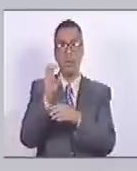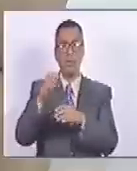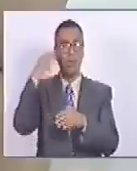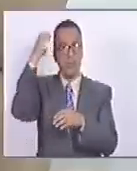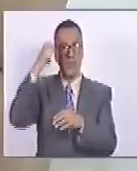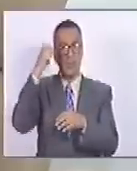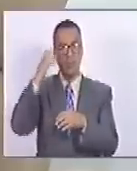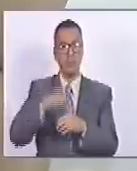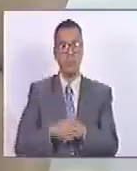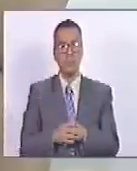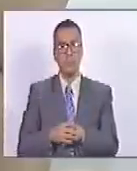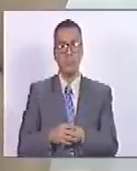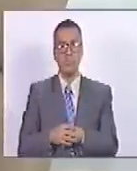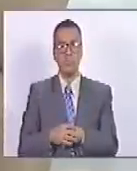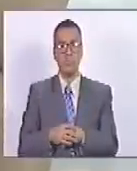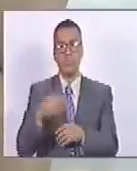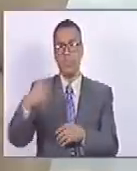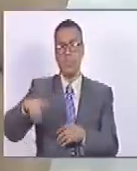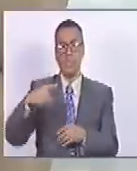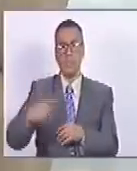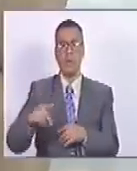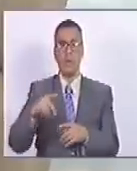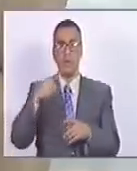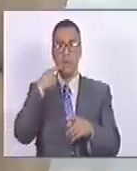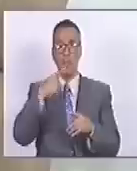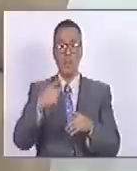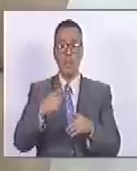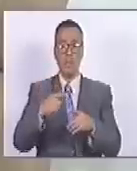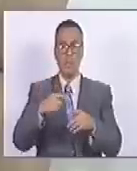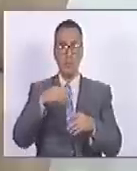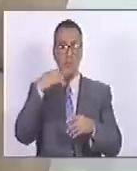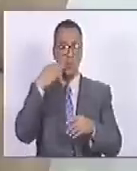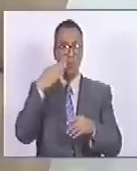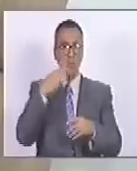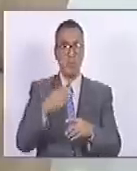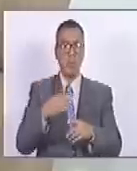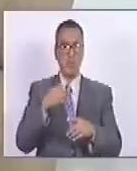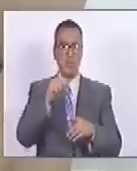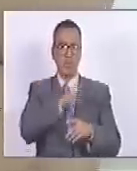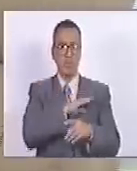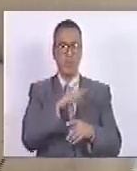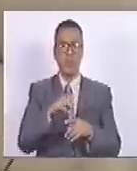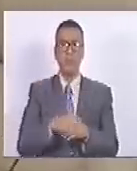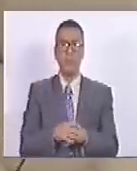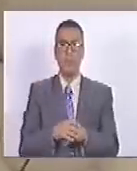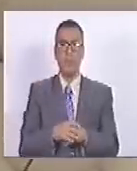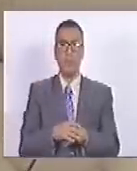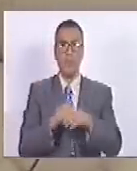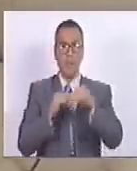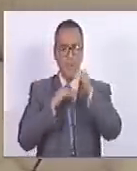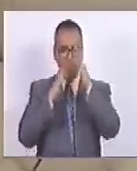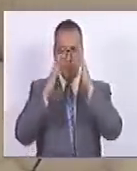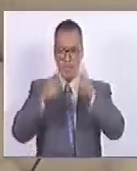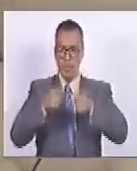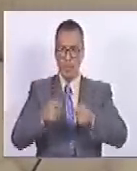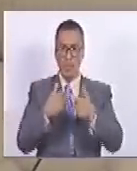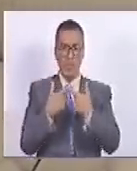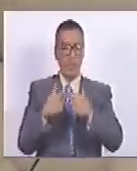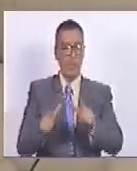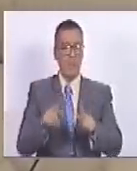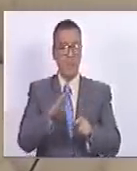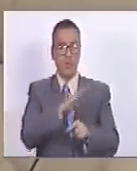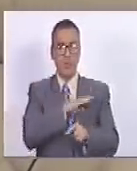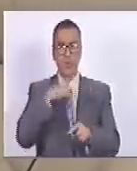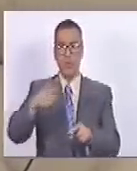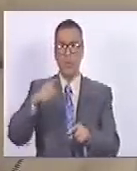Europeo, una ultraderecha fascista, racista, misógina, atentatoria de las libertades y los